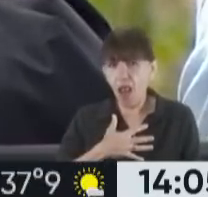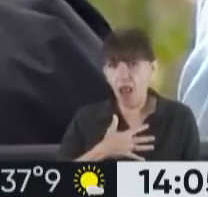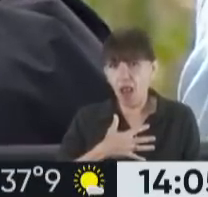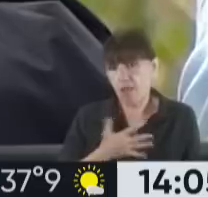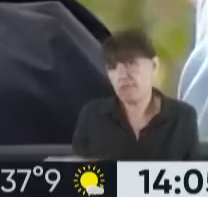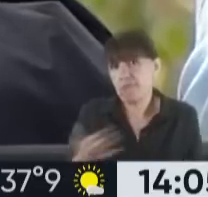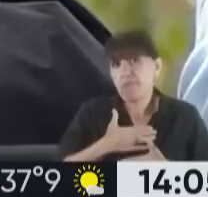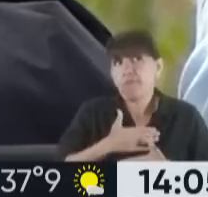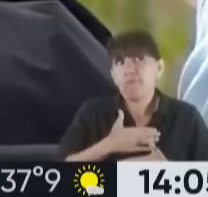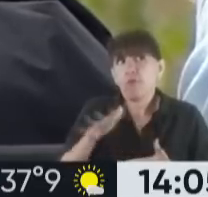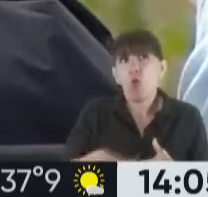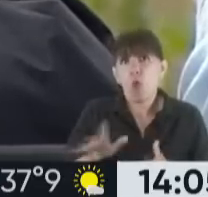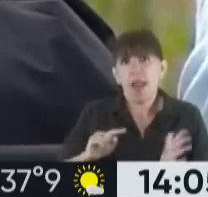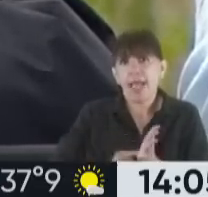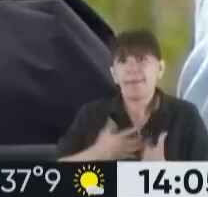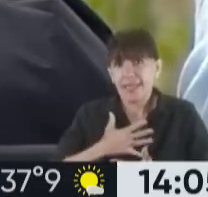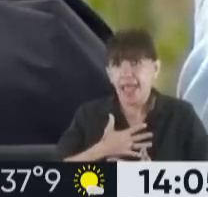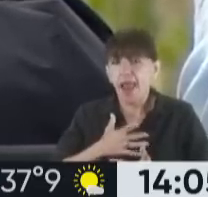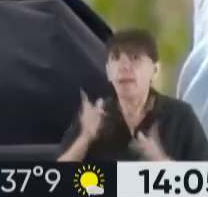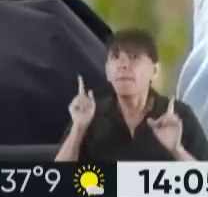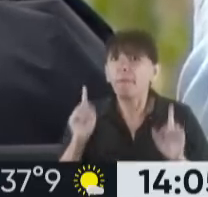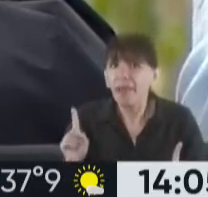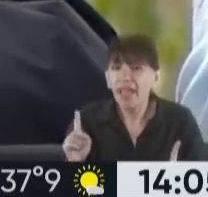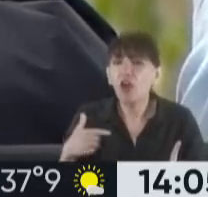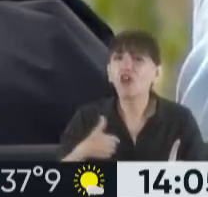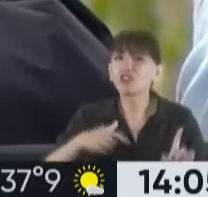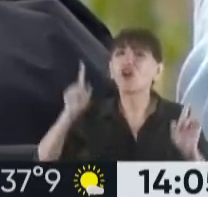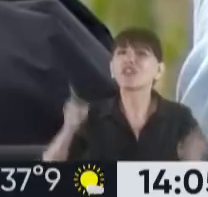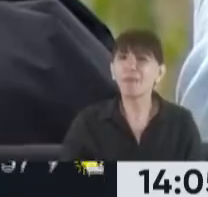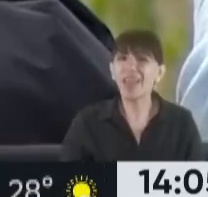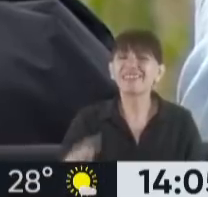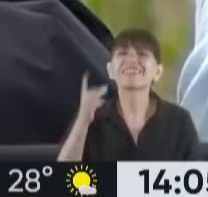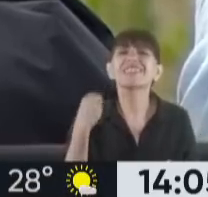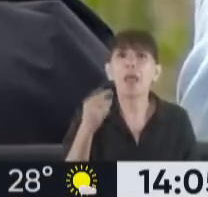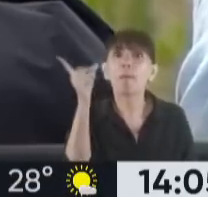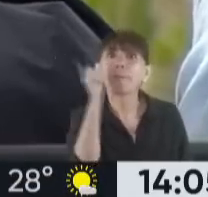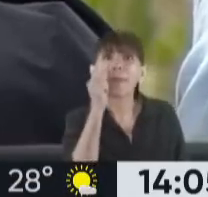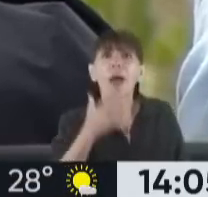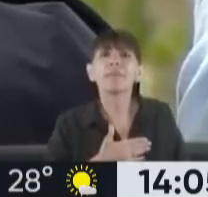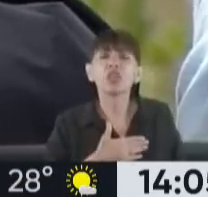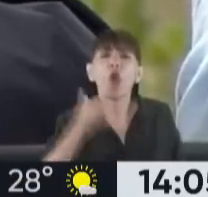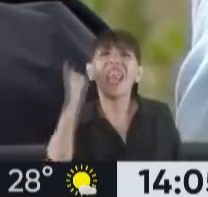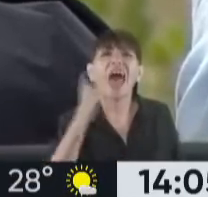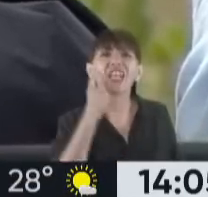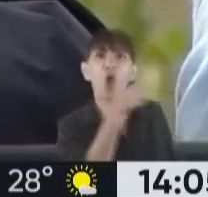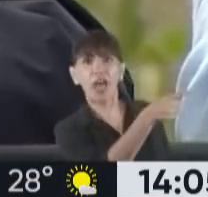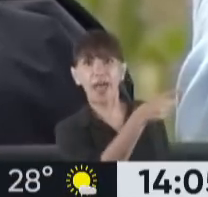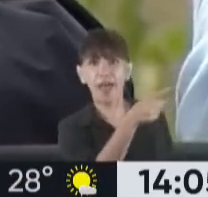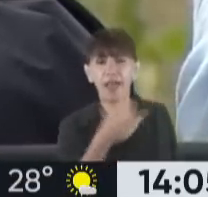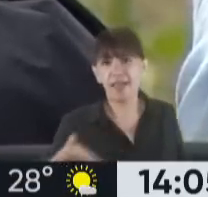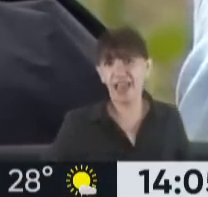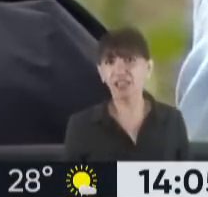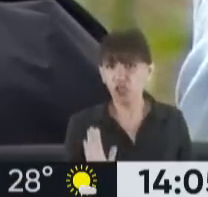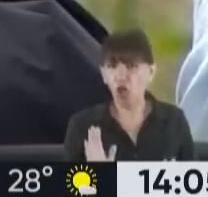a su ciudad, a la ciudad capital, pero también soy hijo de un riojano y sabe lo que son